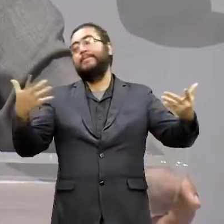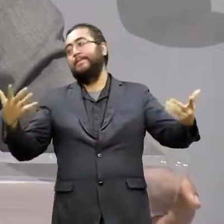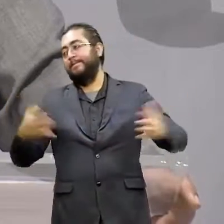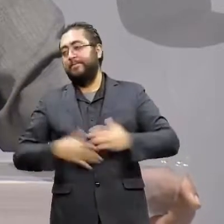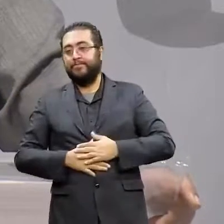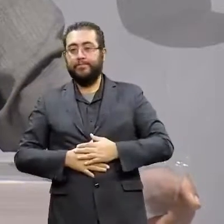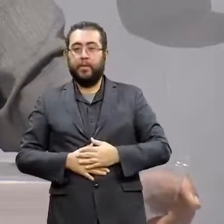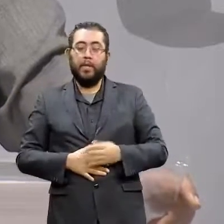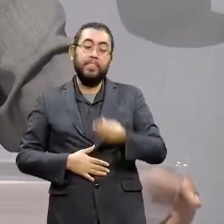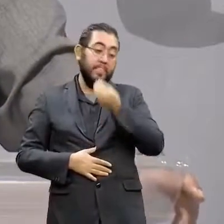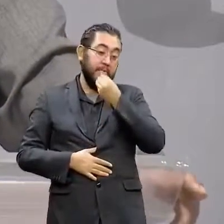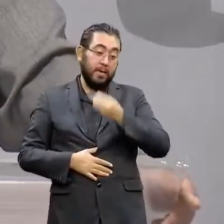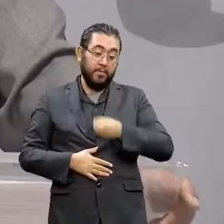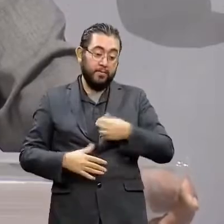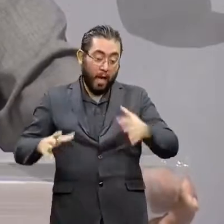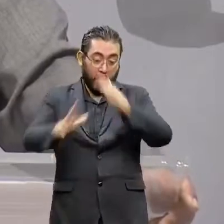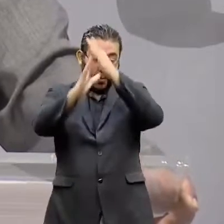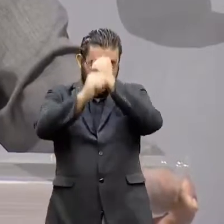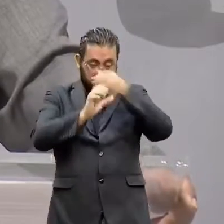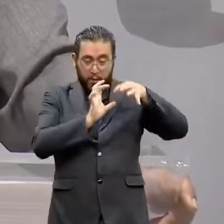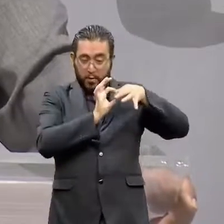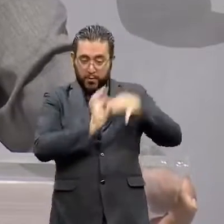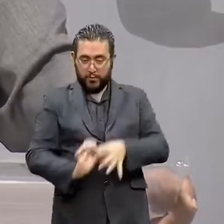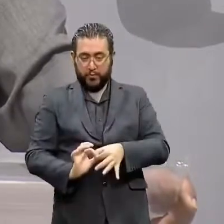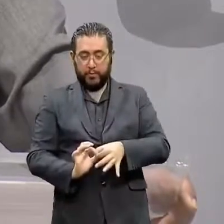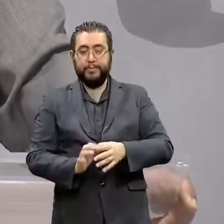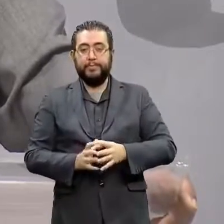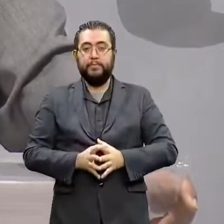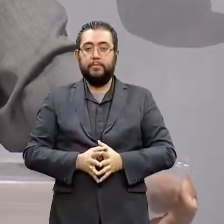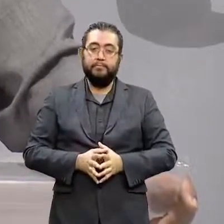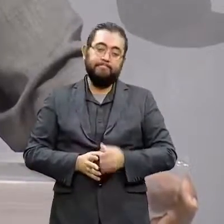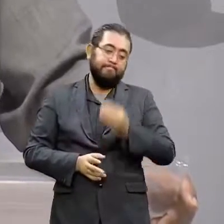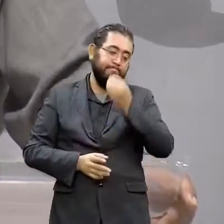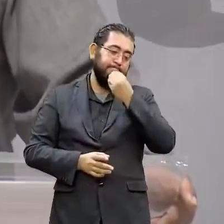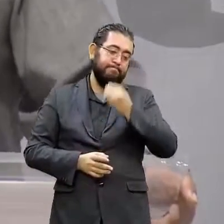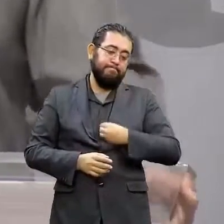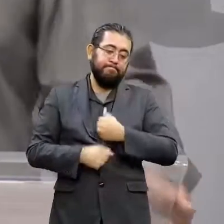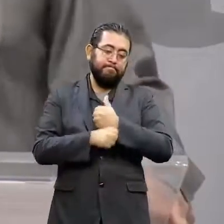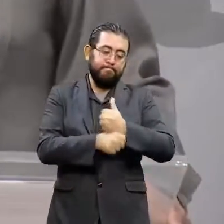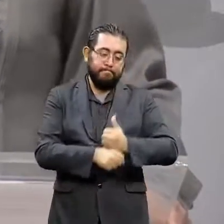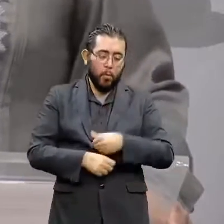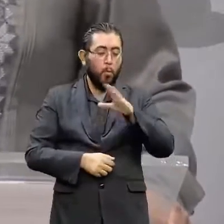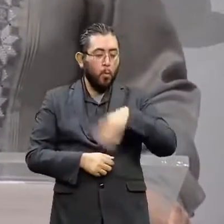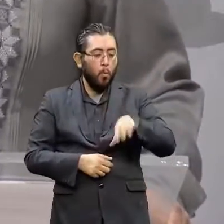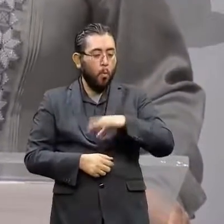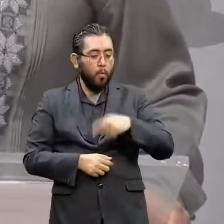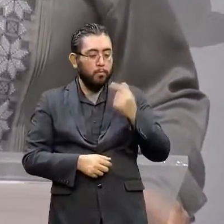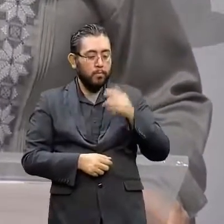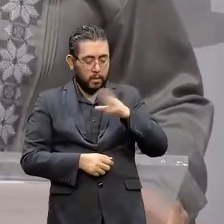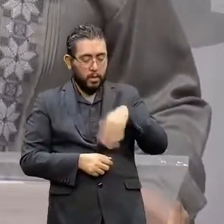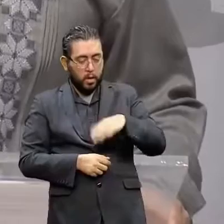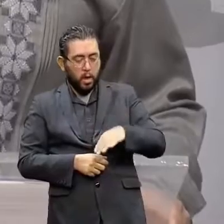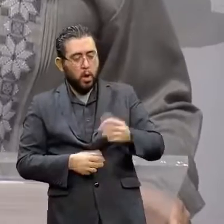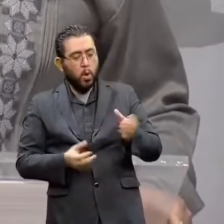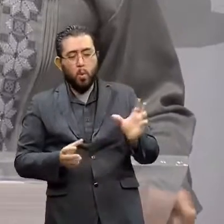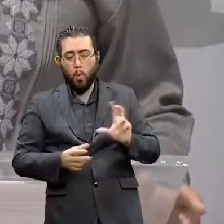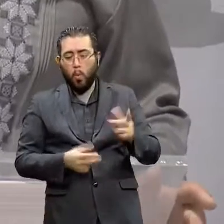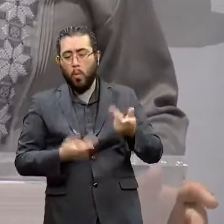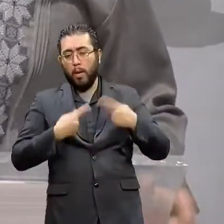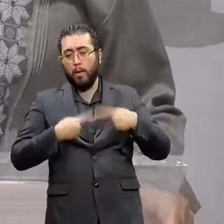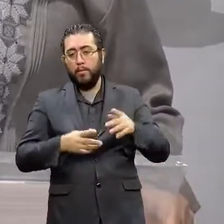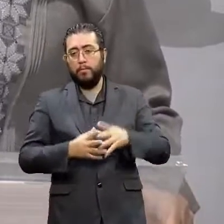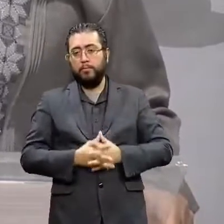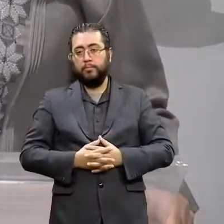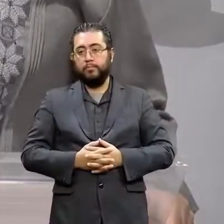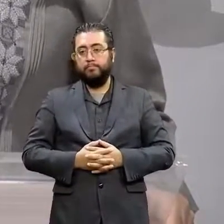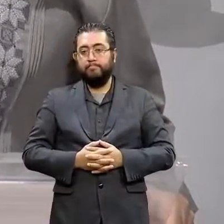caminar juntos y en muchas ocasiones Lamentablemente la búsqueda de las mujeres o de las personas pues